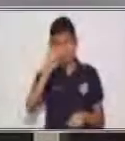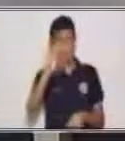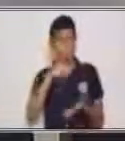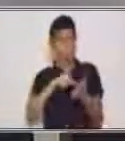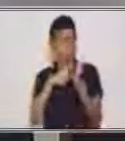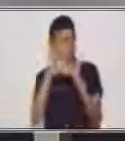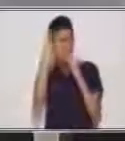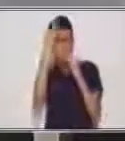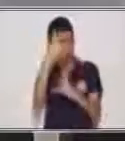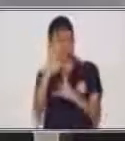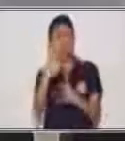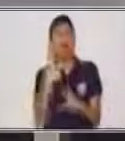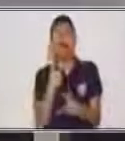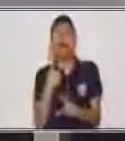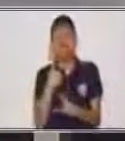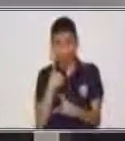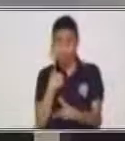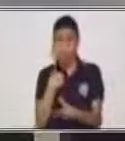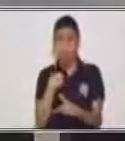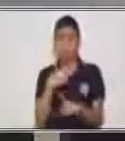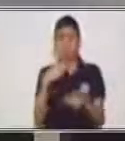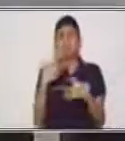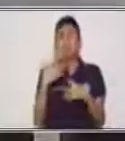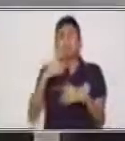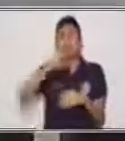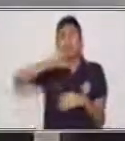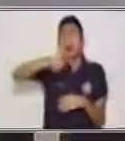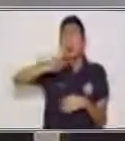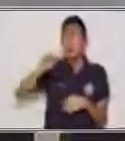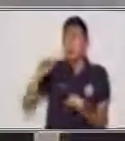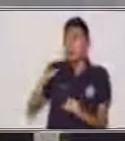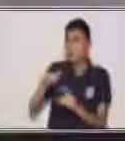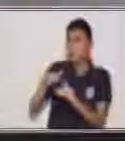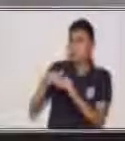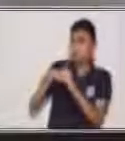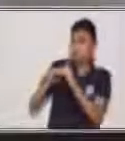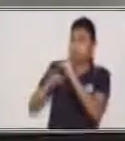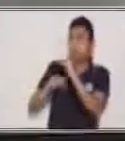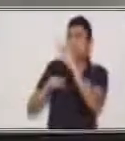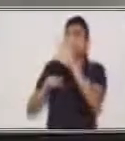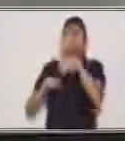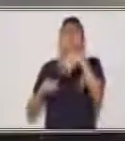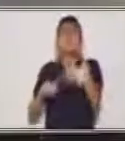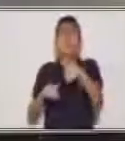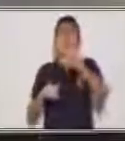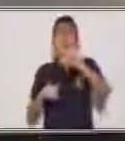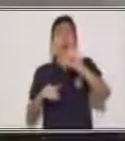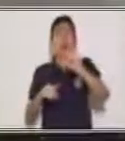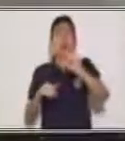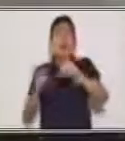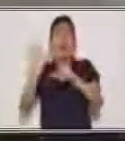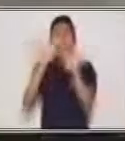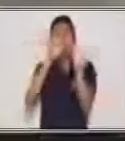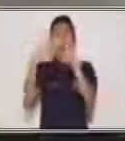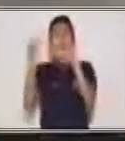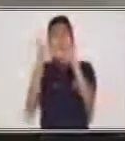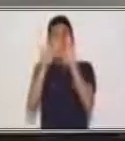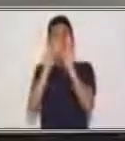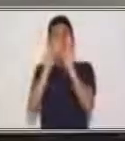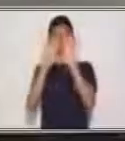El agua sube porque el aire se calienta y genera una presión mayor adentro del recipiente, adentro de nuestro